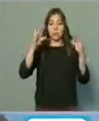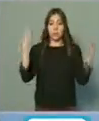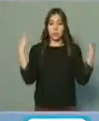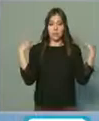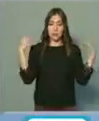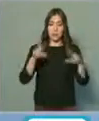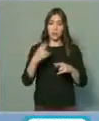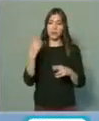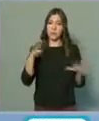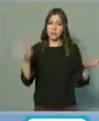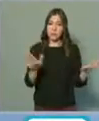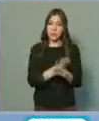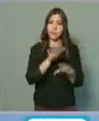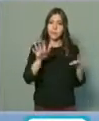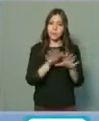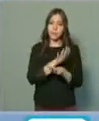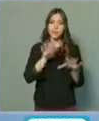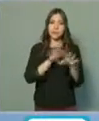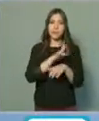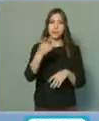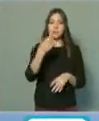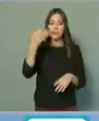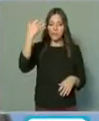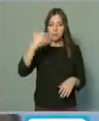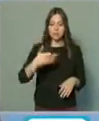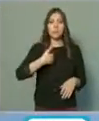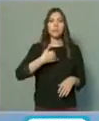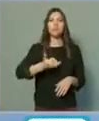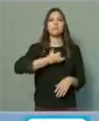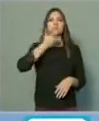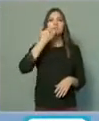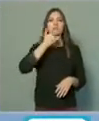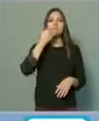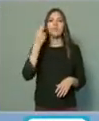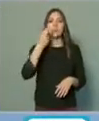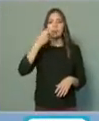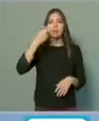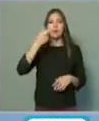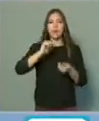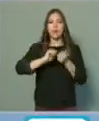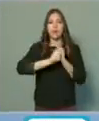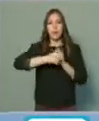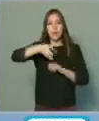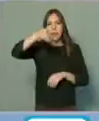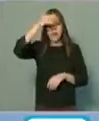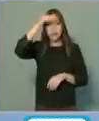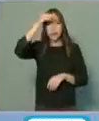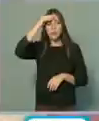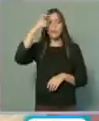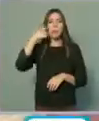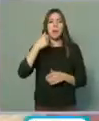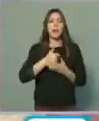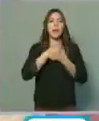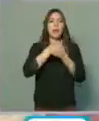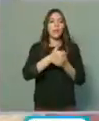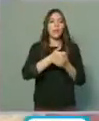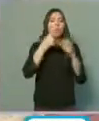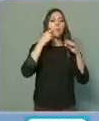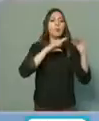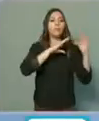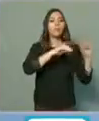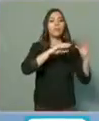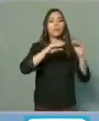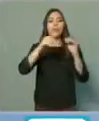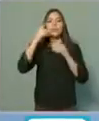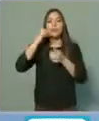estarnos actualizando, aceptar tus errores, aprender a ser facilitador y posibilitador de aprendizajes de otros.